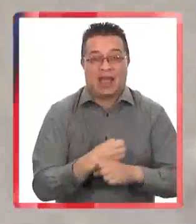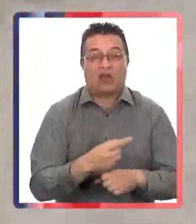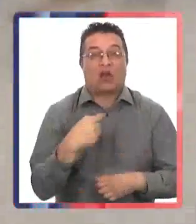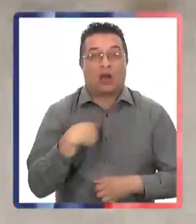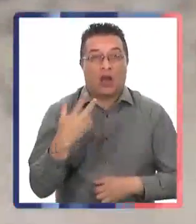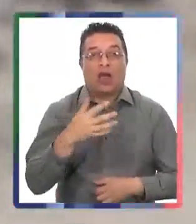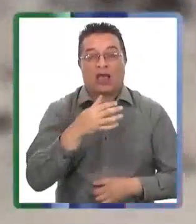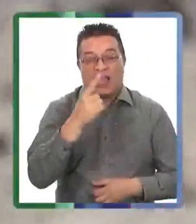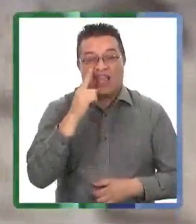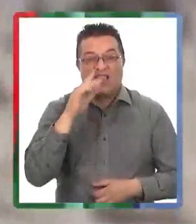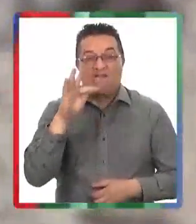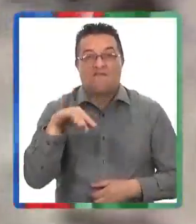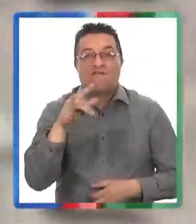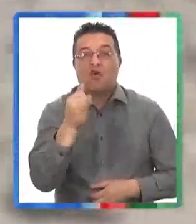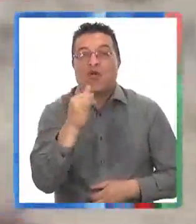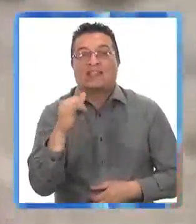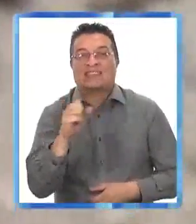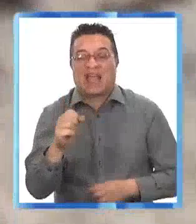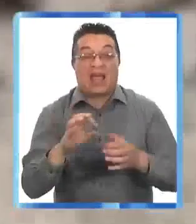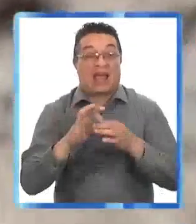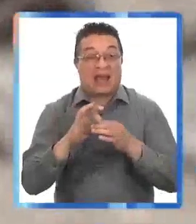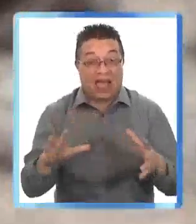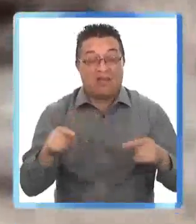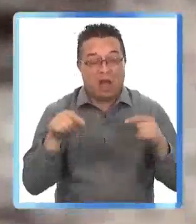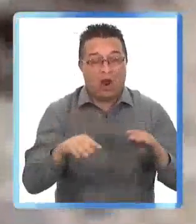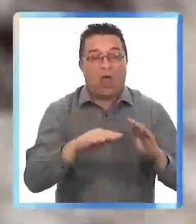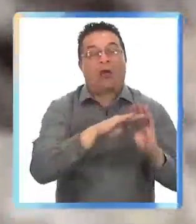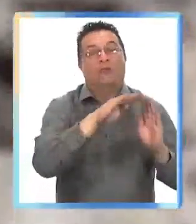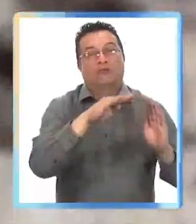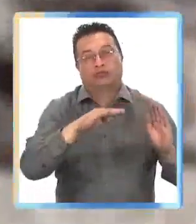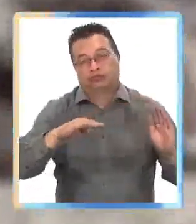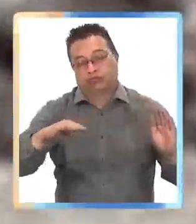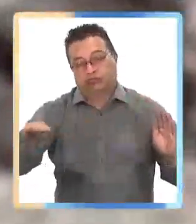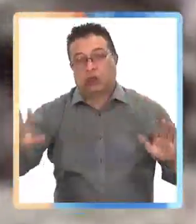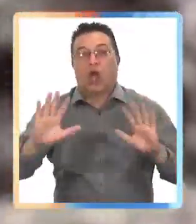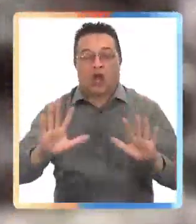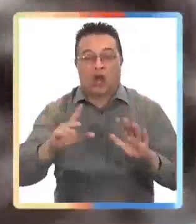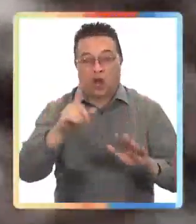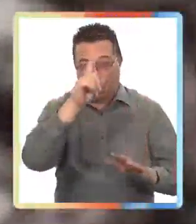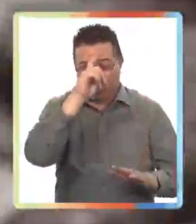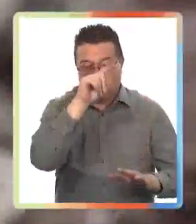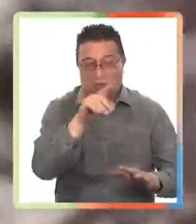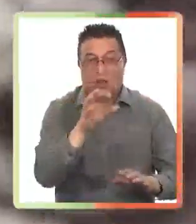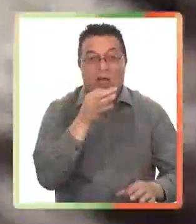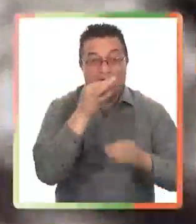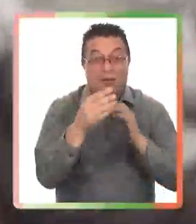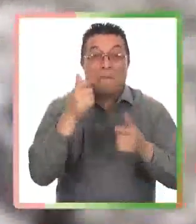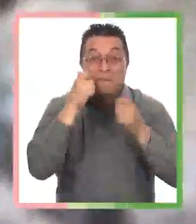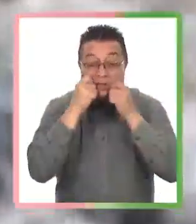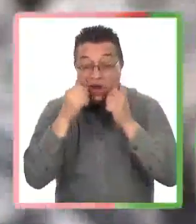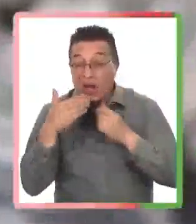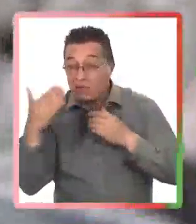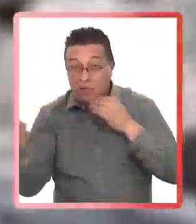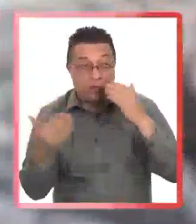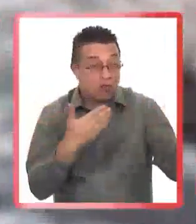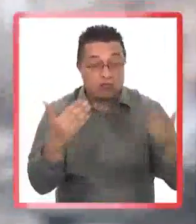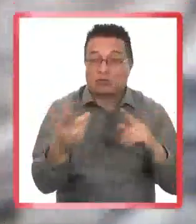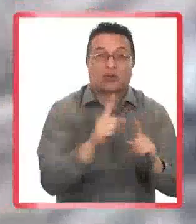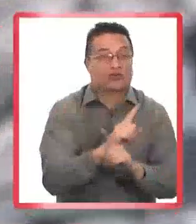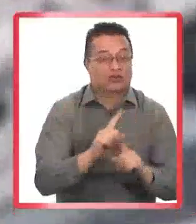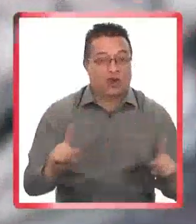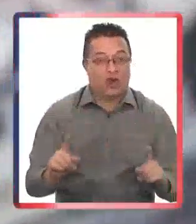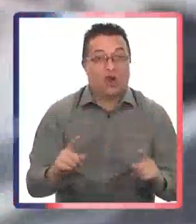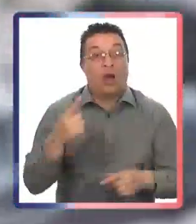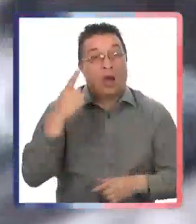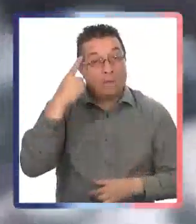ingresó con un cuadro de influenza grave, pero afortunadamente se ha estabilizado, está hospitalizado, Y ustedes han dicho de persona a persona, no hay